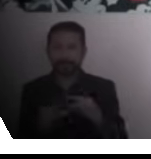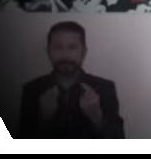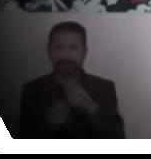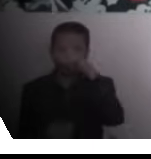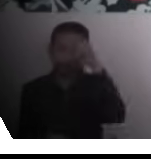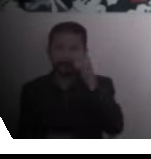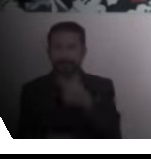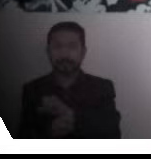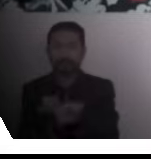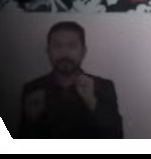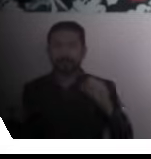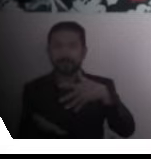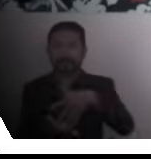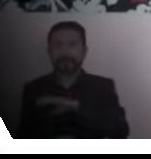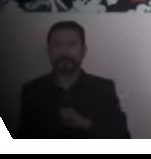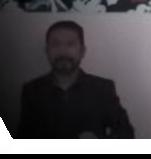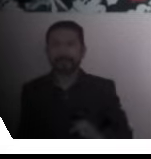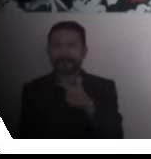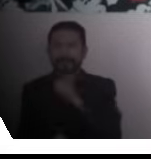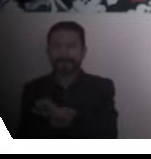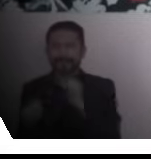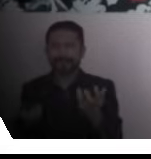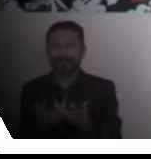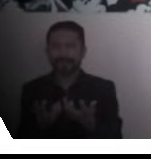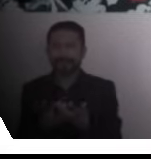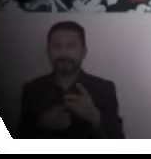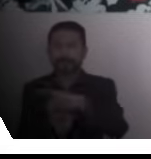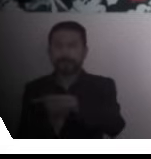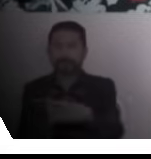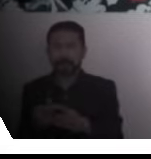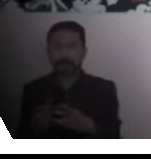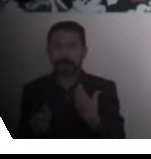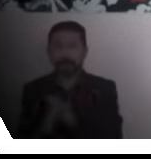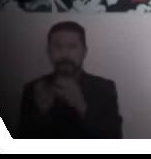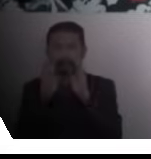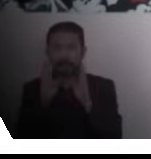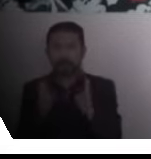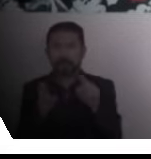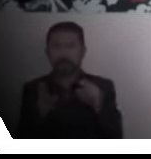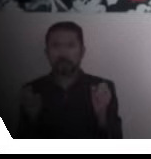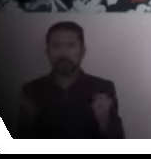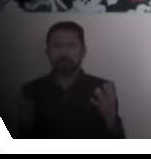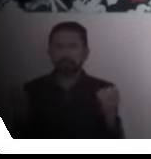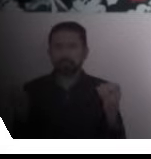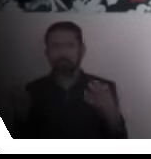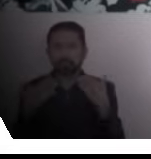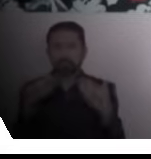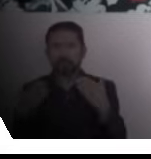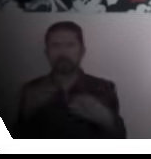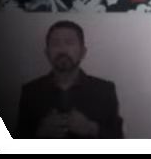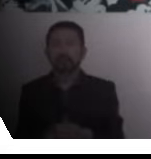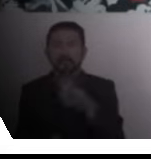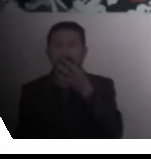al pueblo salvadoreño Y por supuesto también Buenos días colegas diputados he estado muy atenta a la presentación que ustedes han hecho Y